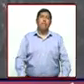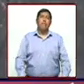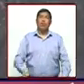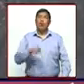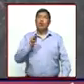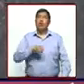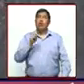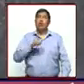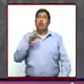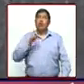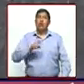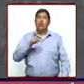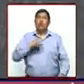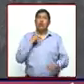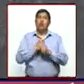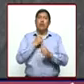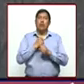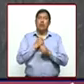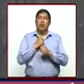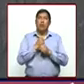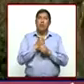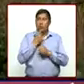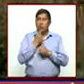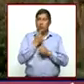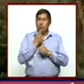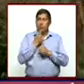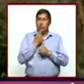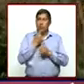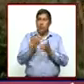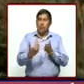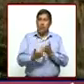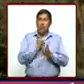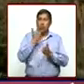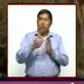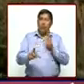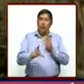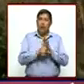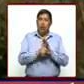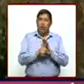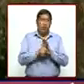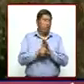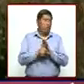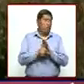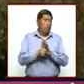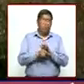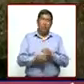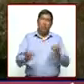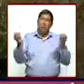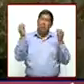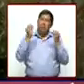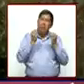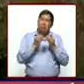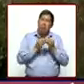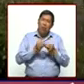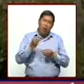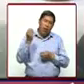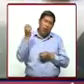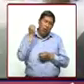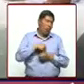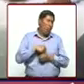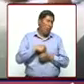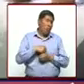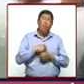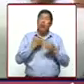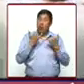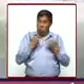Sí, sí, sí, deberíamos trabajar en una ley, ¿no? Tal vez más endurecedora, porque lamentablemente